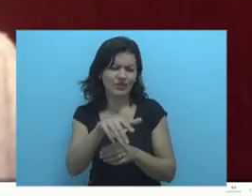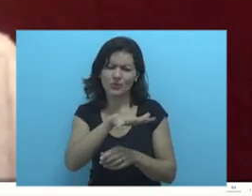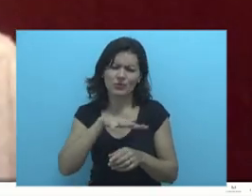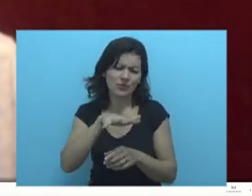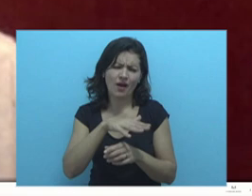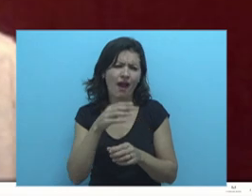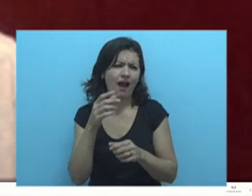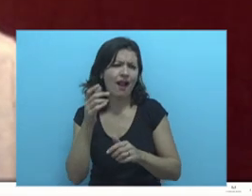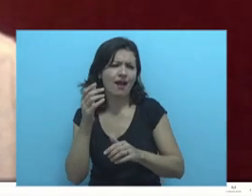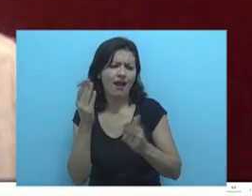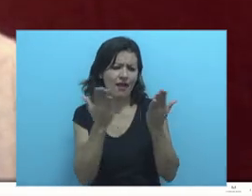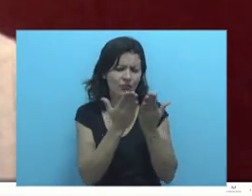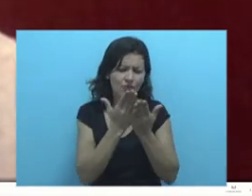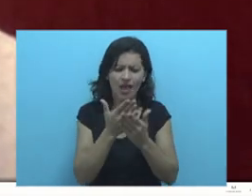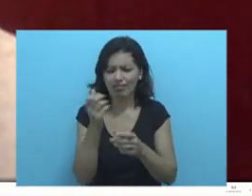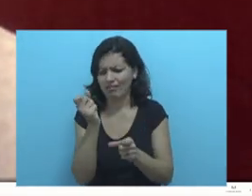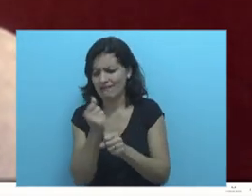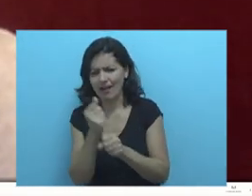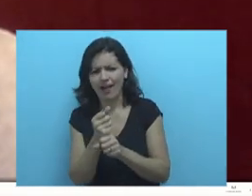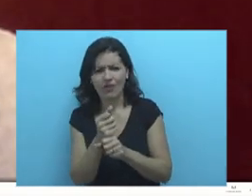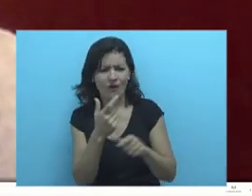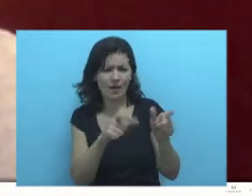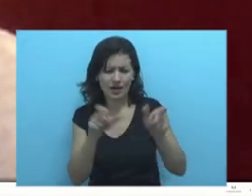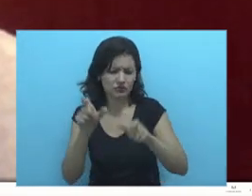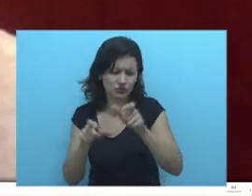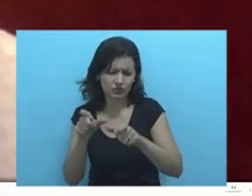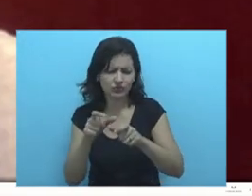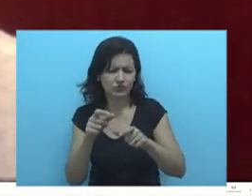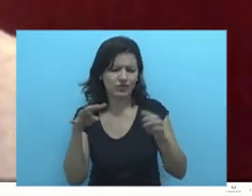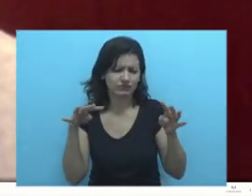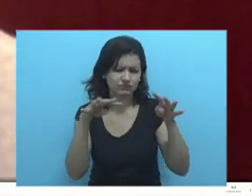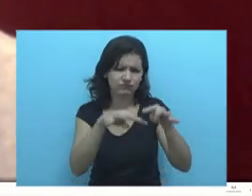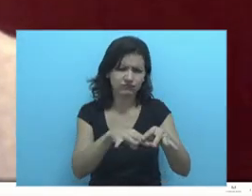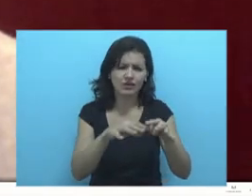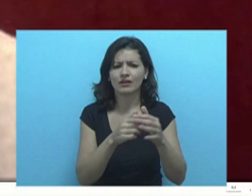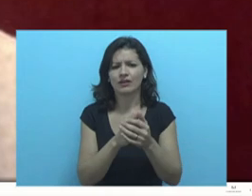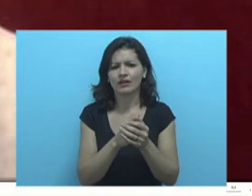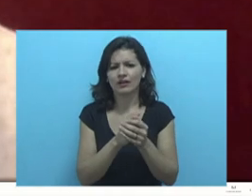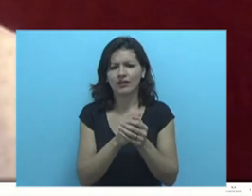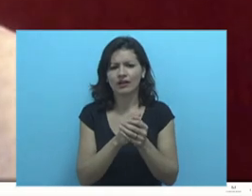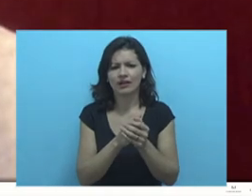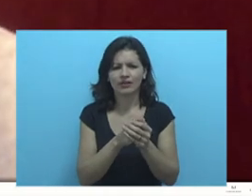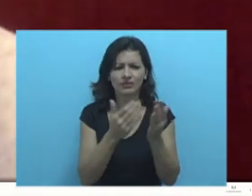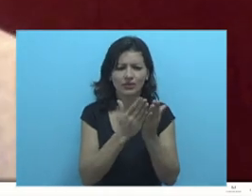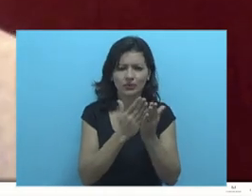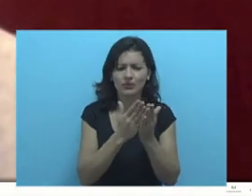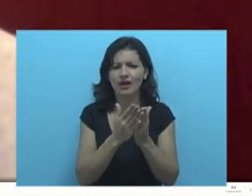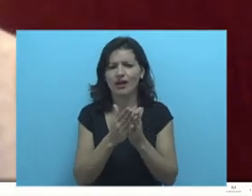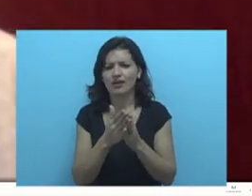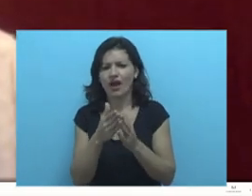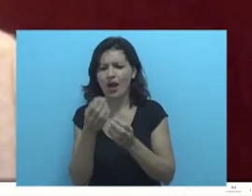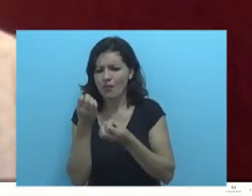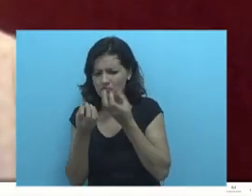trabajadores para leer, para estudiar, en compañía de esas pocas rosas rojas contadas. La verdad que me llenó